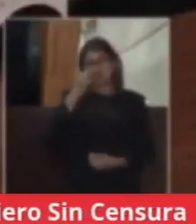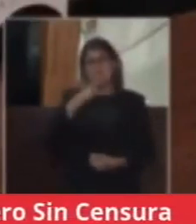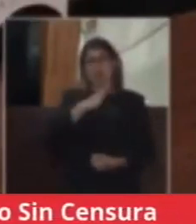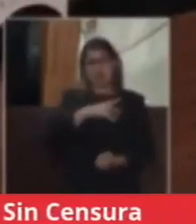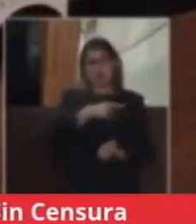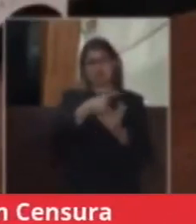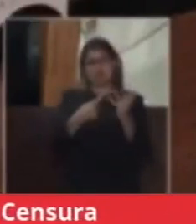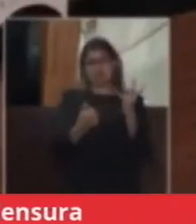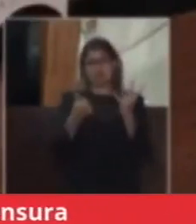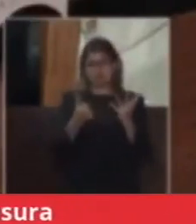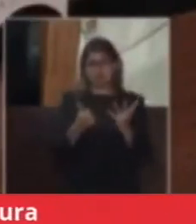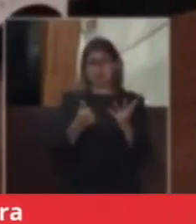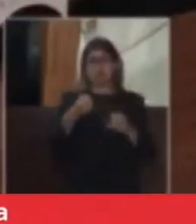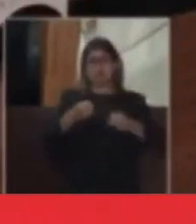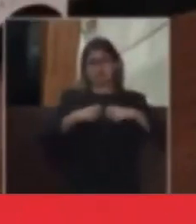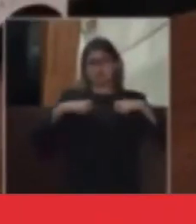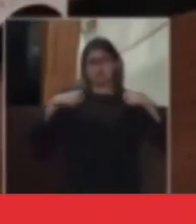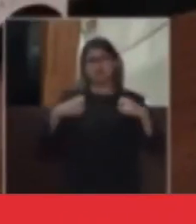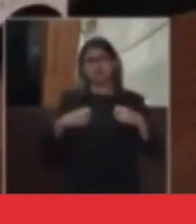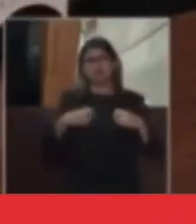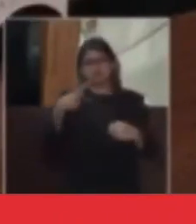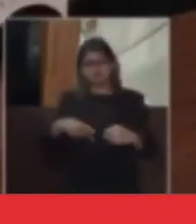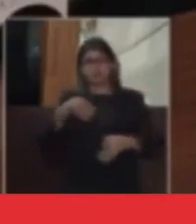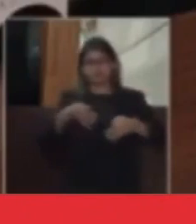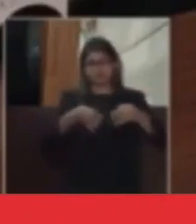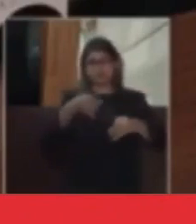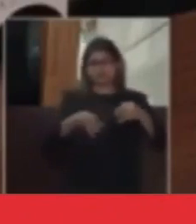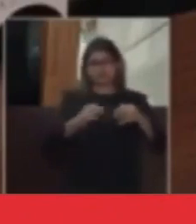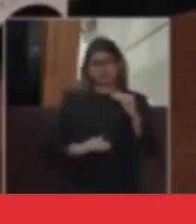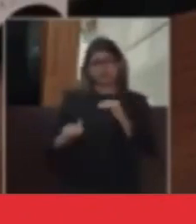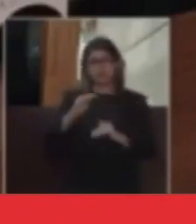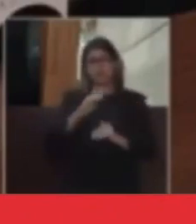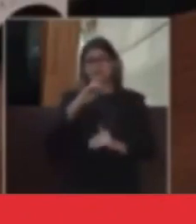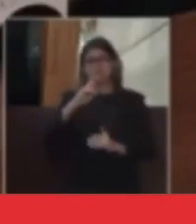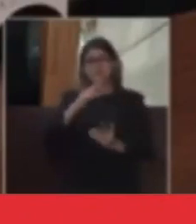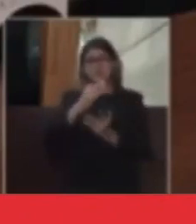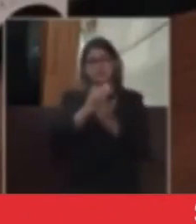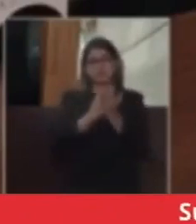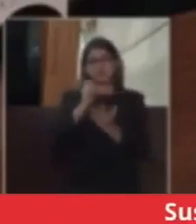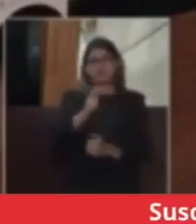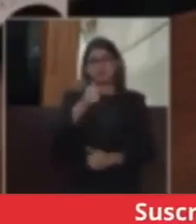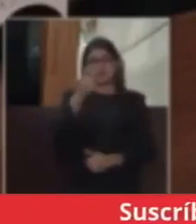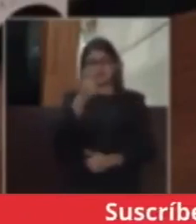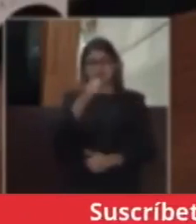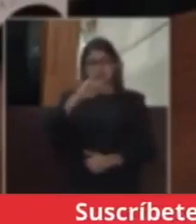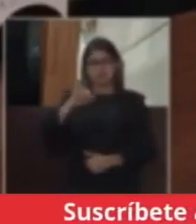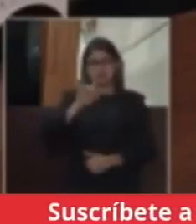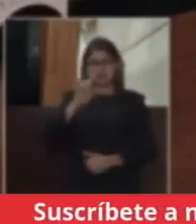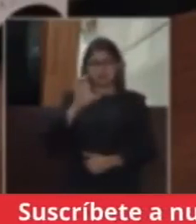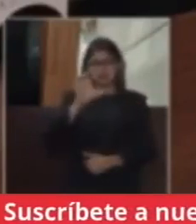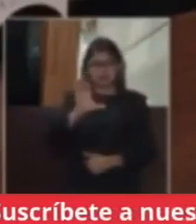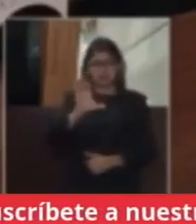ganó. En el punto número 3 del resolutivo, vinculan, es decir, obligan a los congresos de los